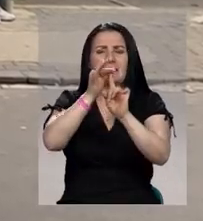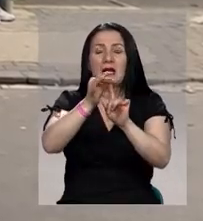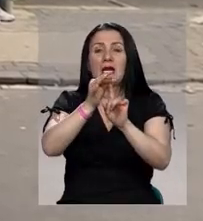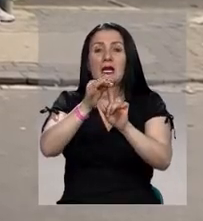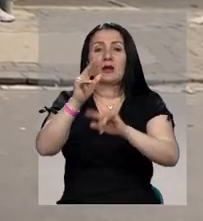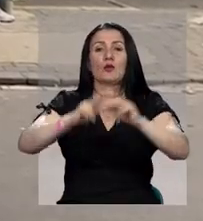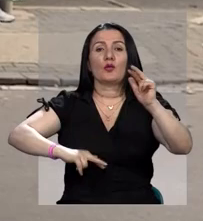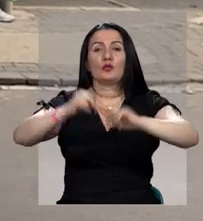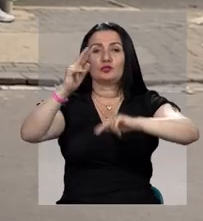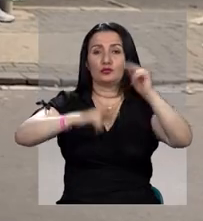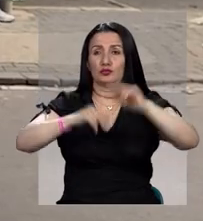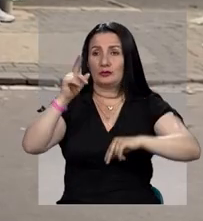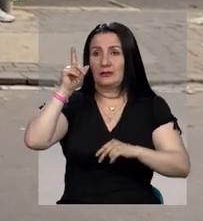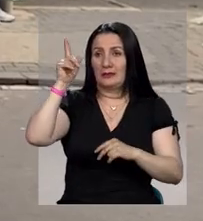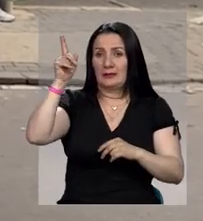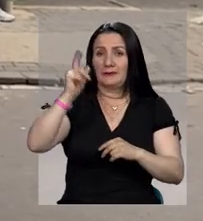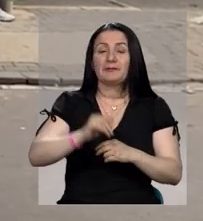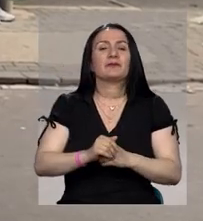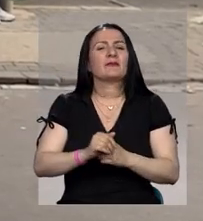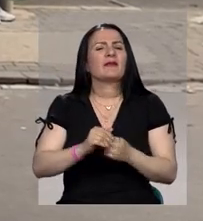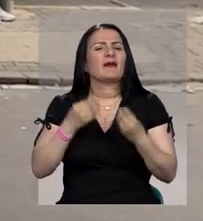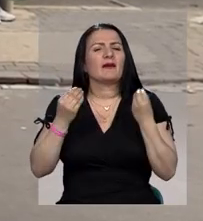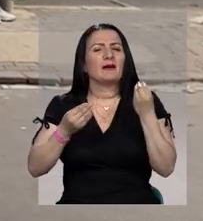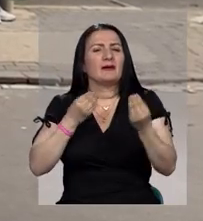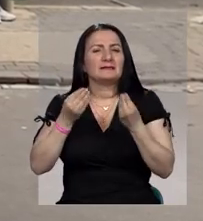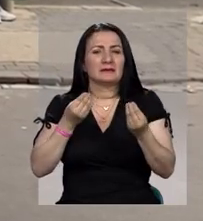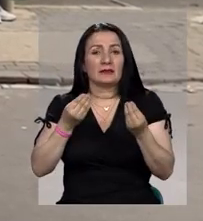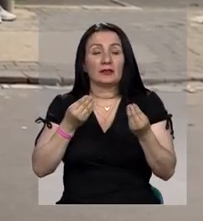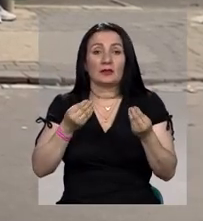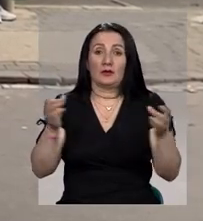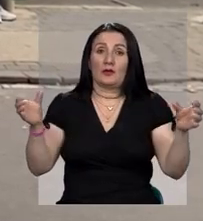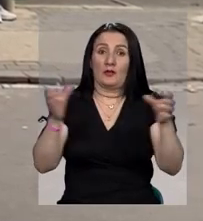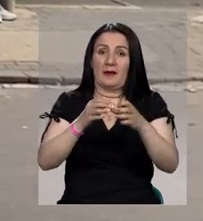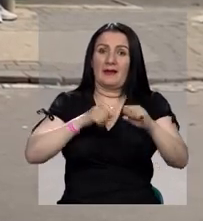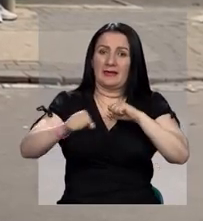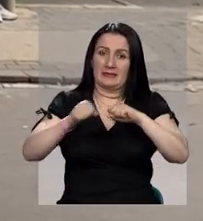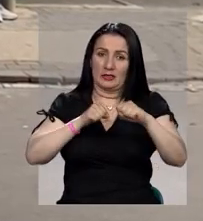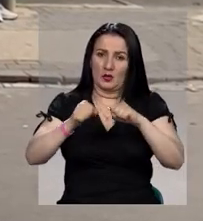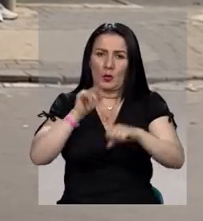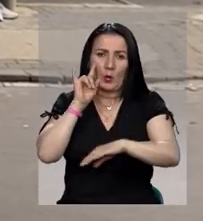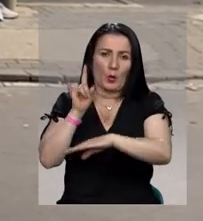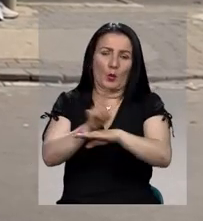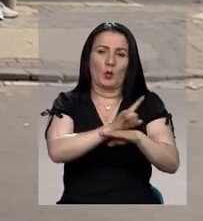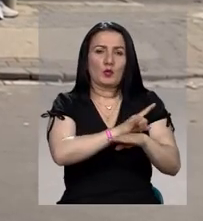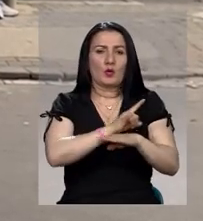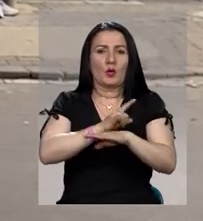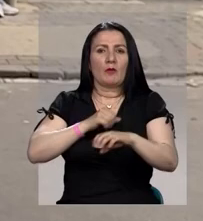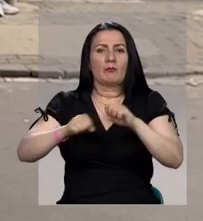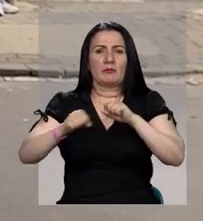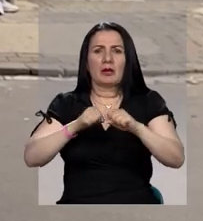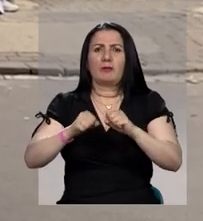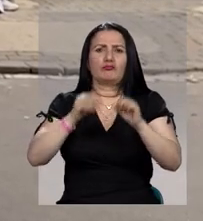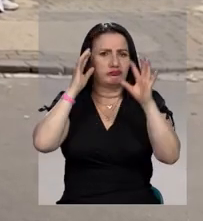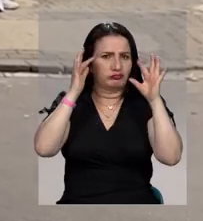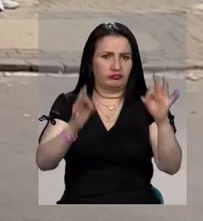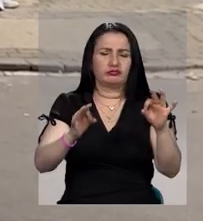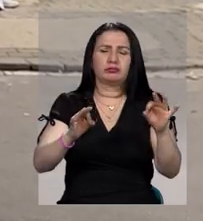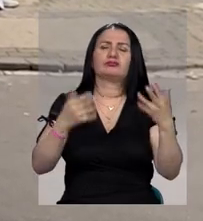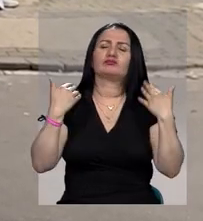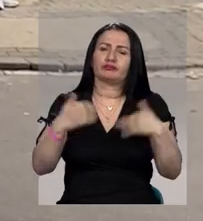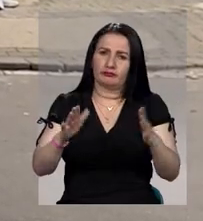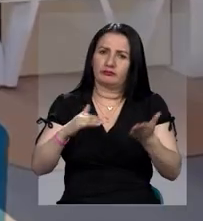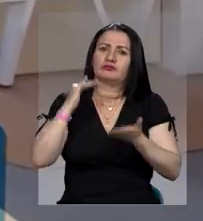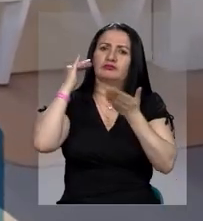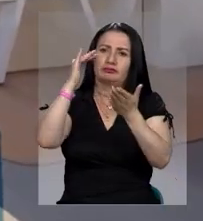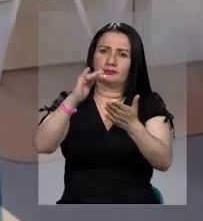la construcción de este CFE, sin dejar de lado nuestro ejercicio del control fiscal, para que por fin sea entregado